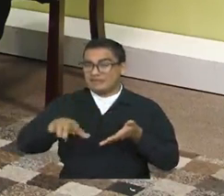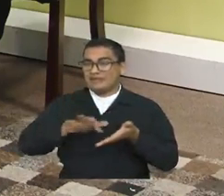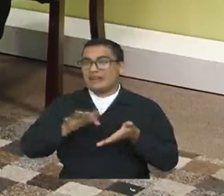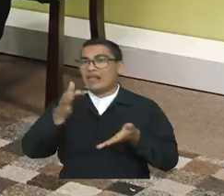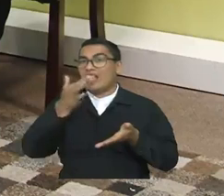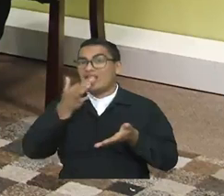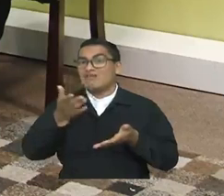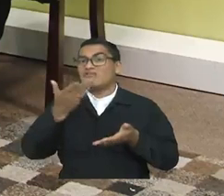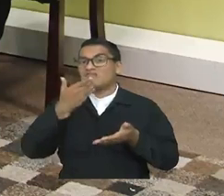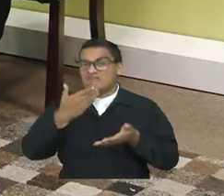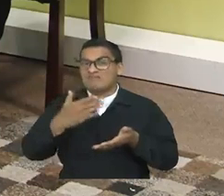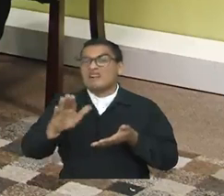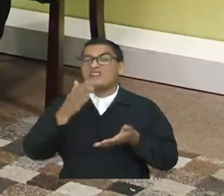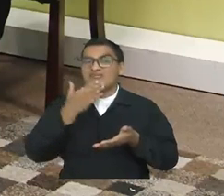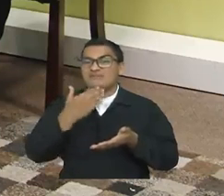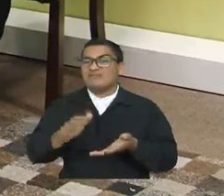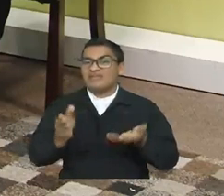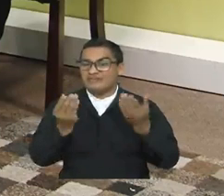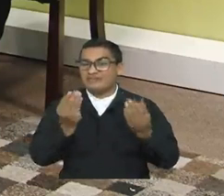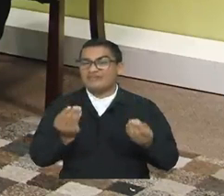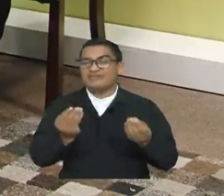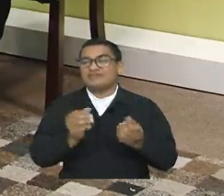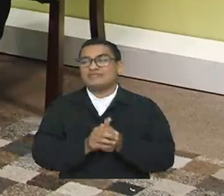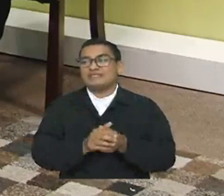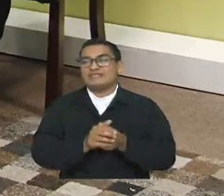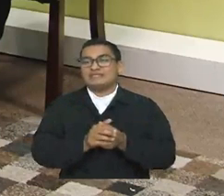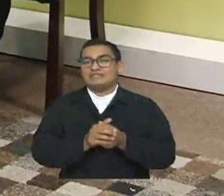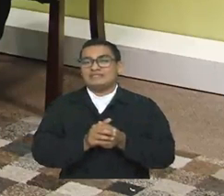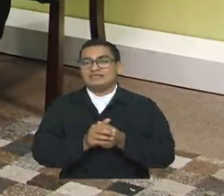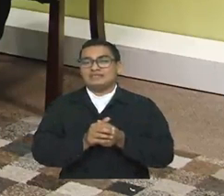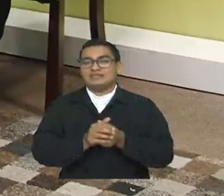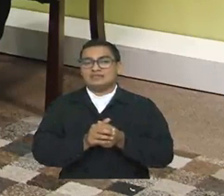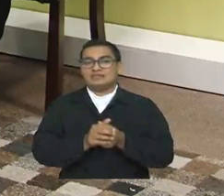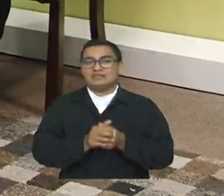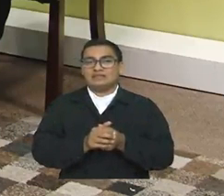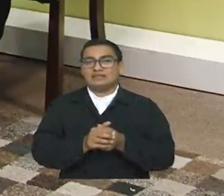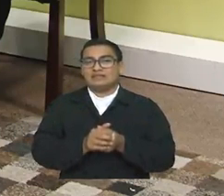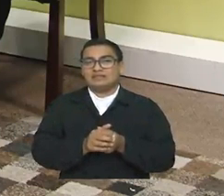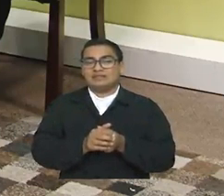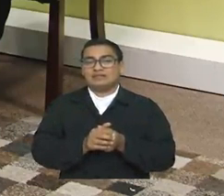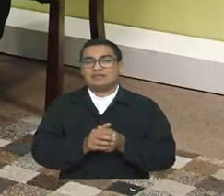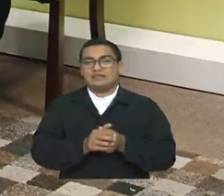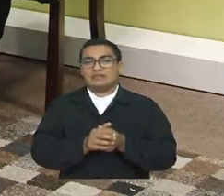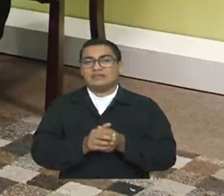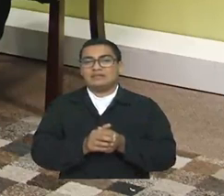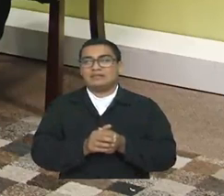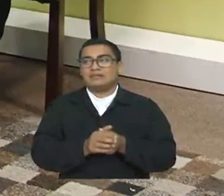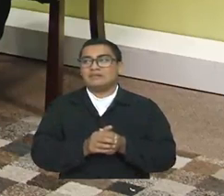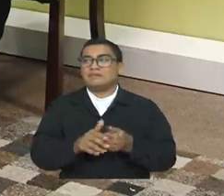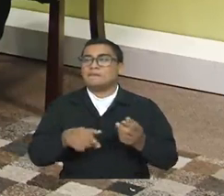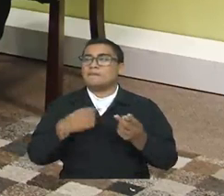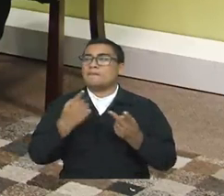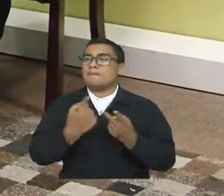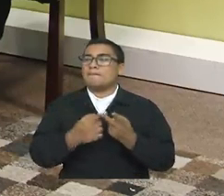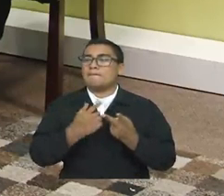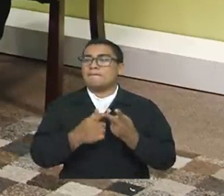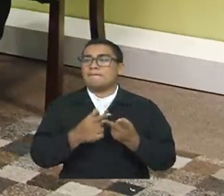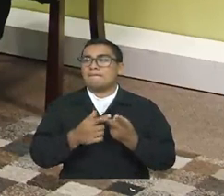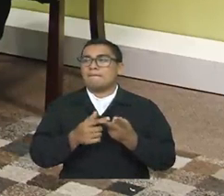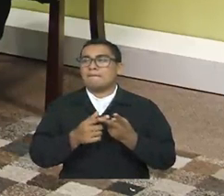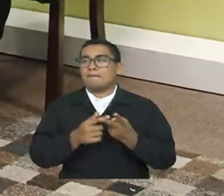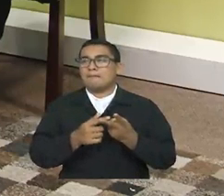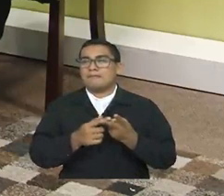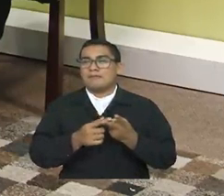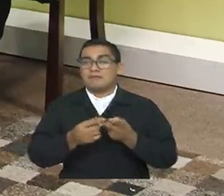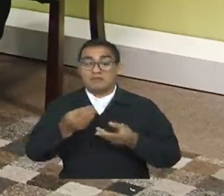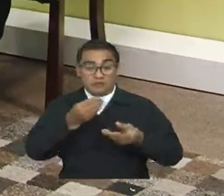en serio. Voy a disminuir el azúcar, voy a irlo tolerando más, menos simple. Voy a disminuir, no voy a dejar de